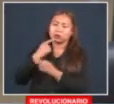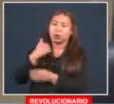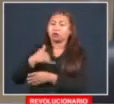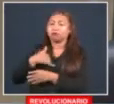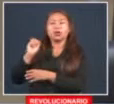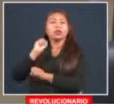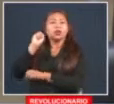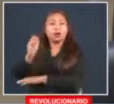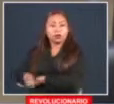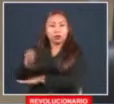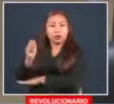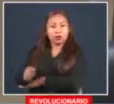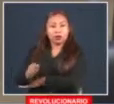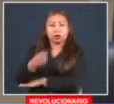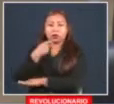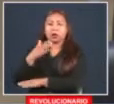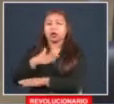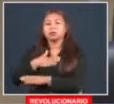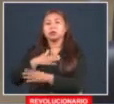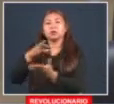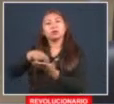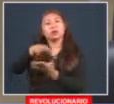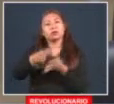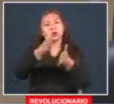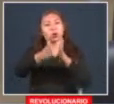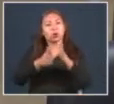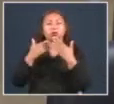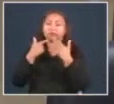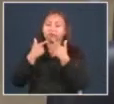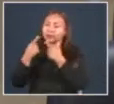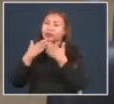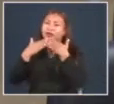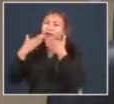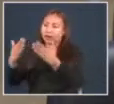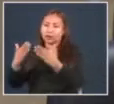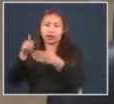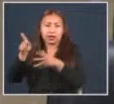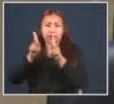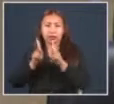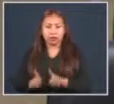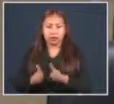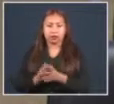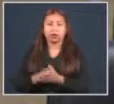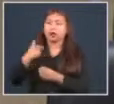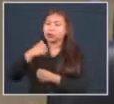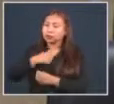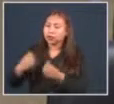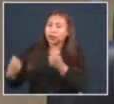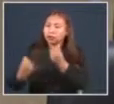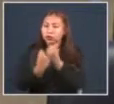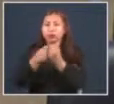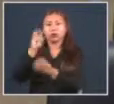Al pueblo de Colón, gracias. Gracias a mi pueblo que está apoyándome